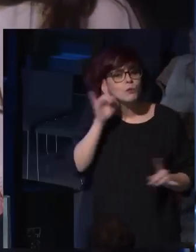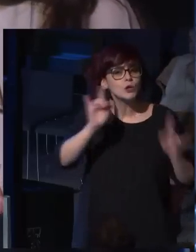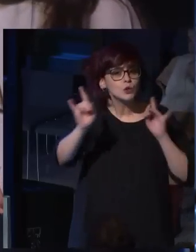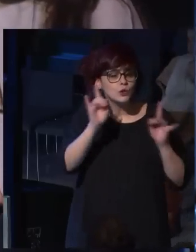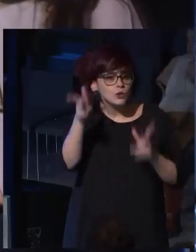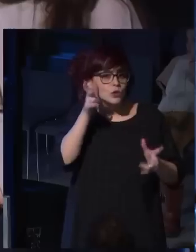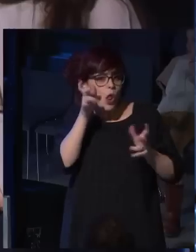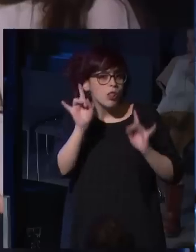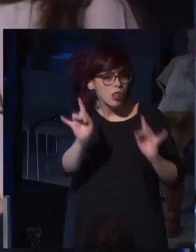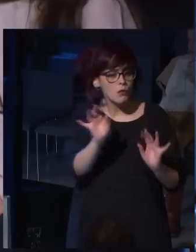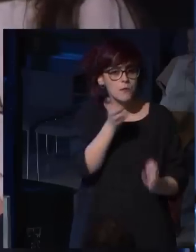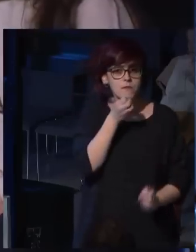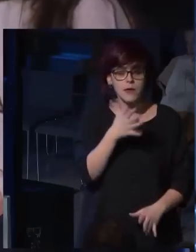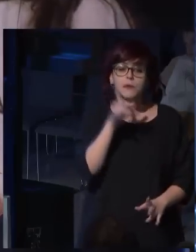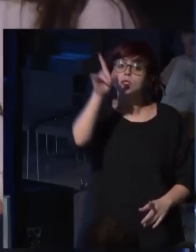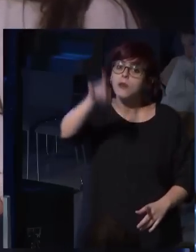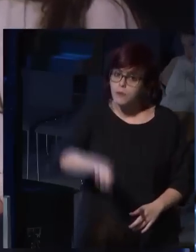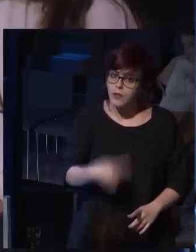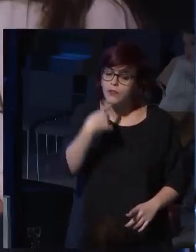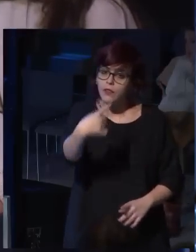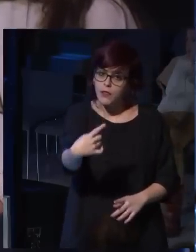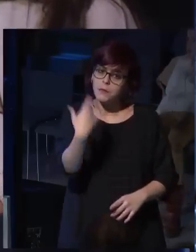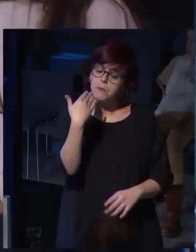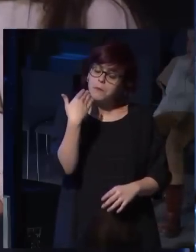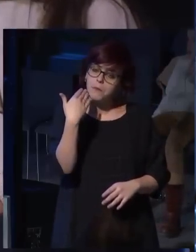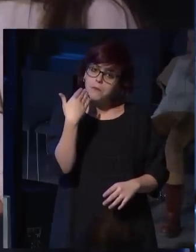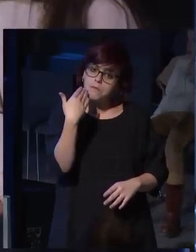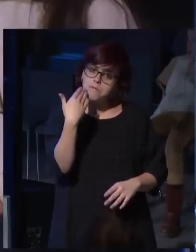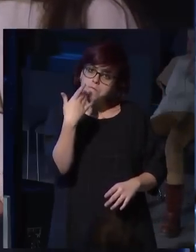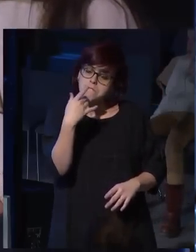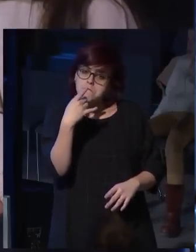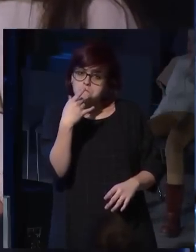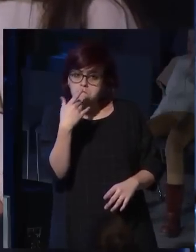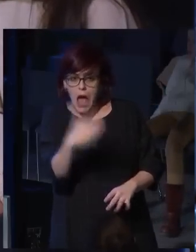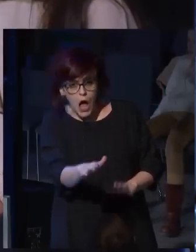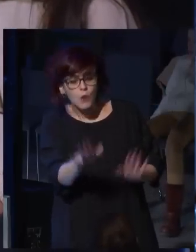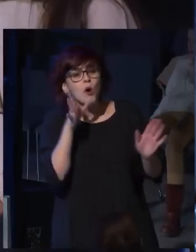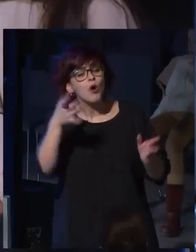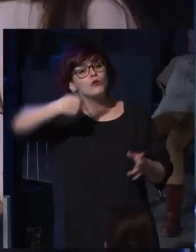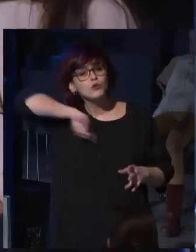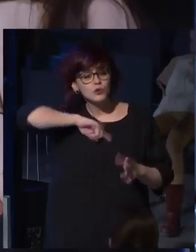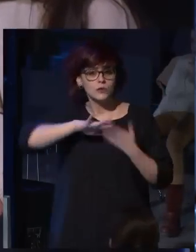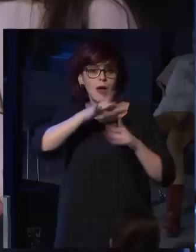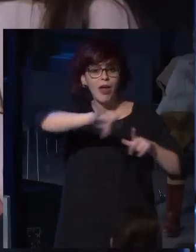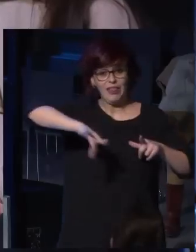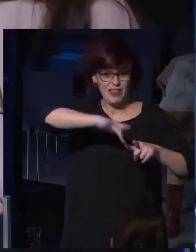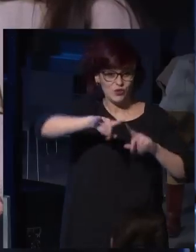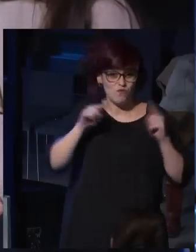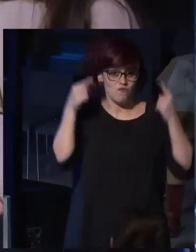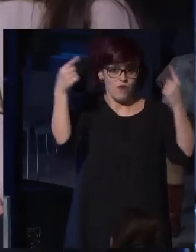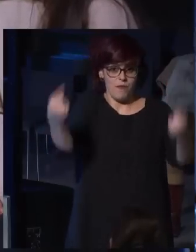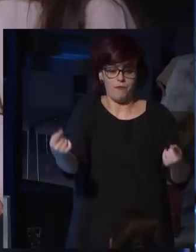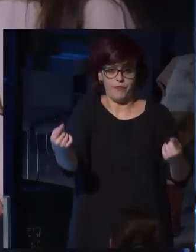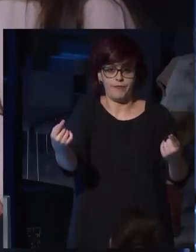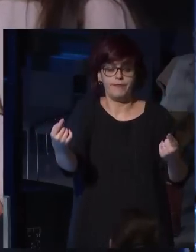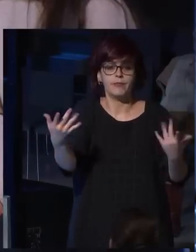sonido, pero también tenemos que decir la parte mala de que, claro, nosotras trabajamos, es un primer disco y entonces no tienes